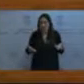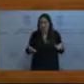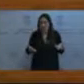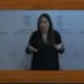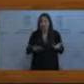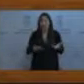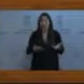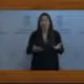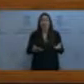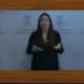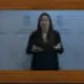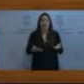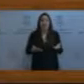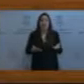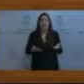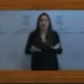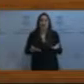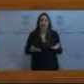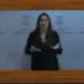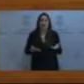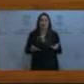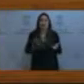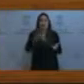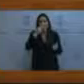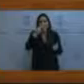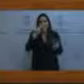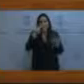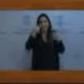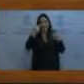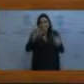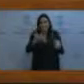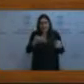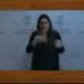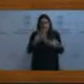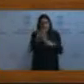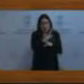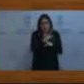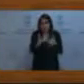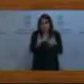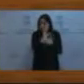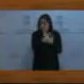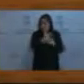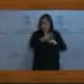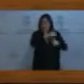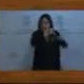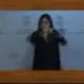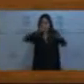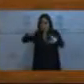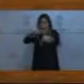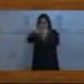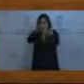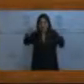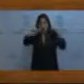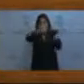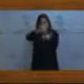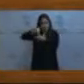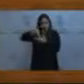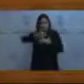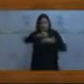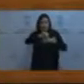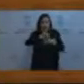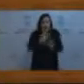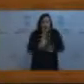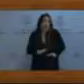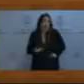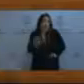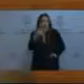trasladar que el verdadero interés que tienen todas estas mociones a la población asturiana, a los ciudadanos, que al final